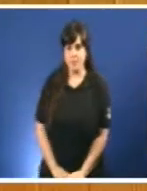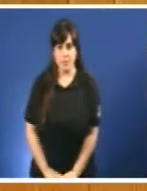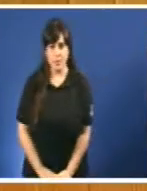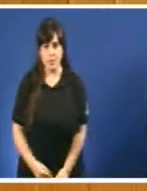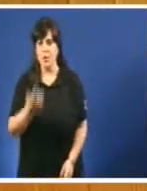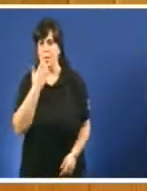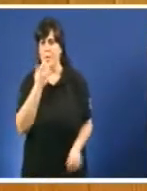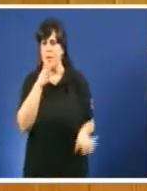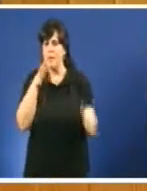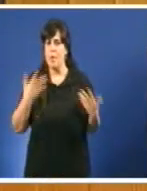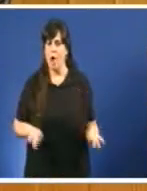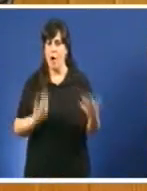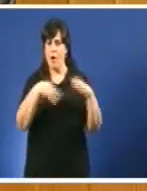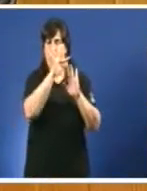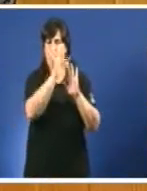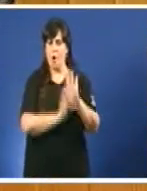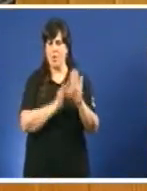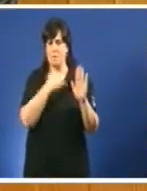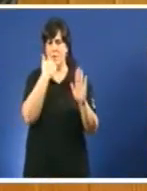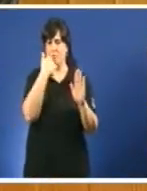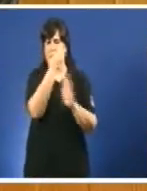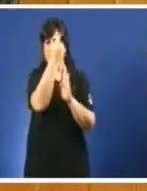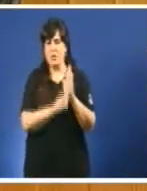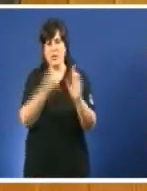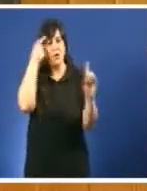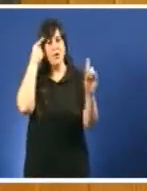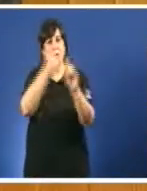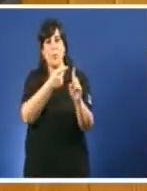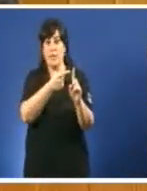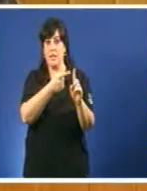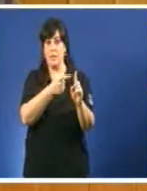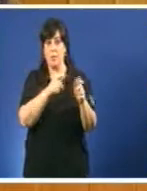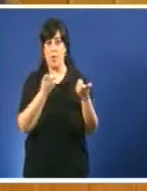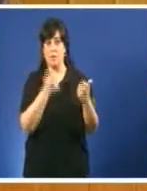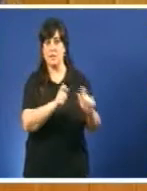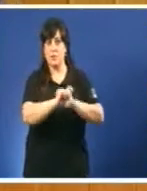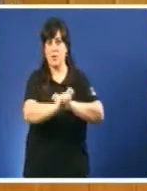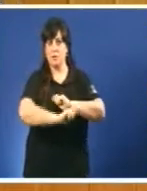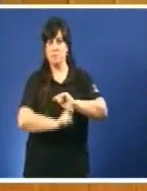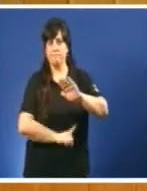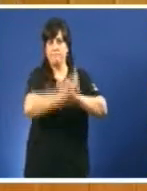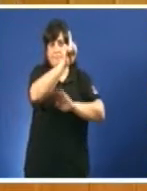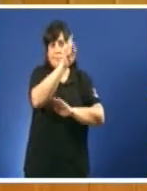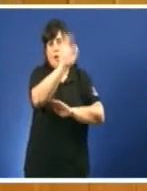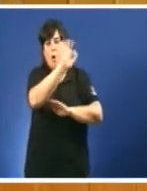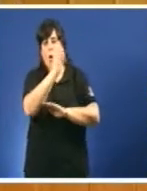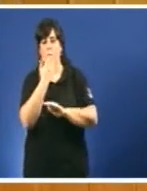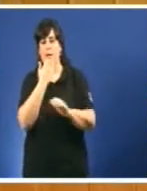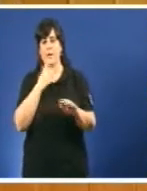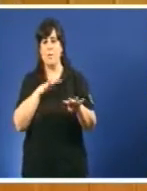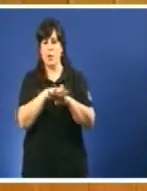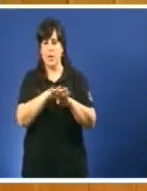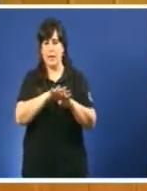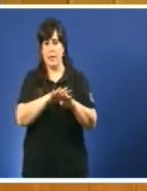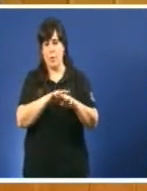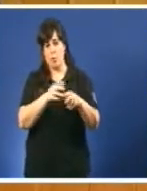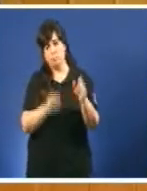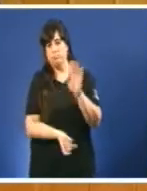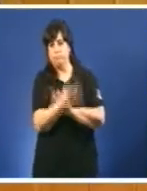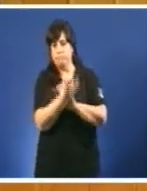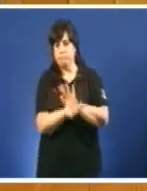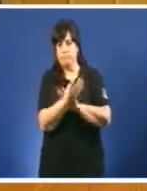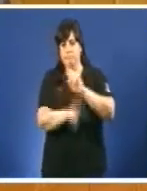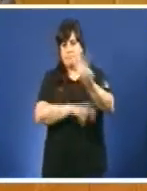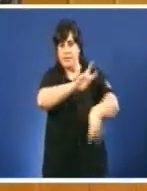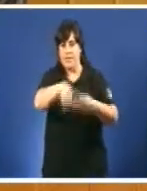para desenvolver os nosos sectores económicos estratégicos nin mudaron o tecido produtivo. Non hai, en